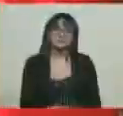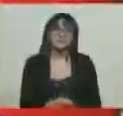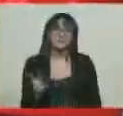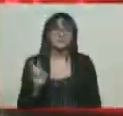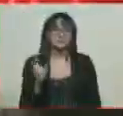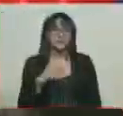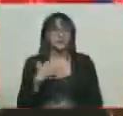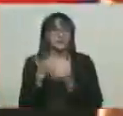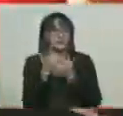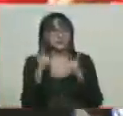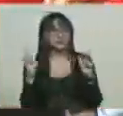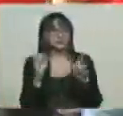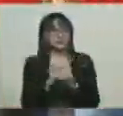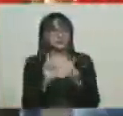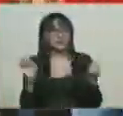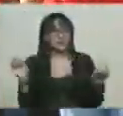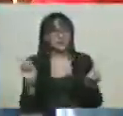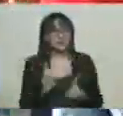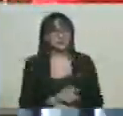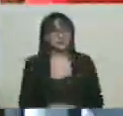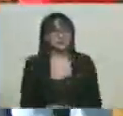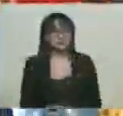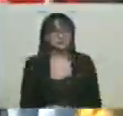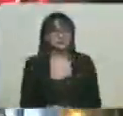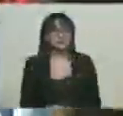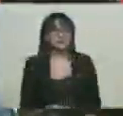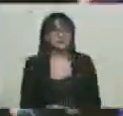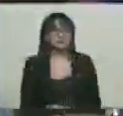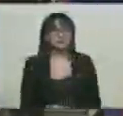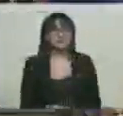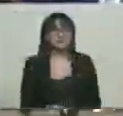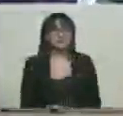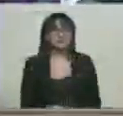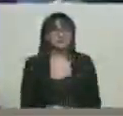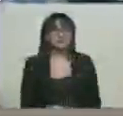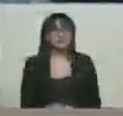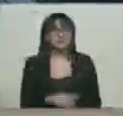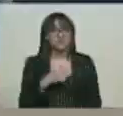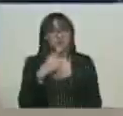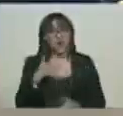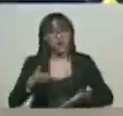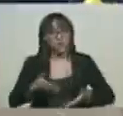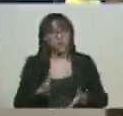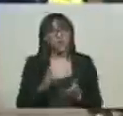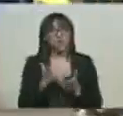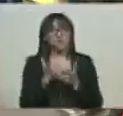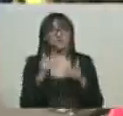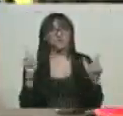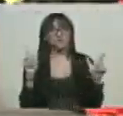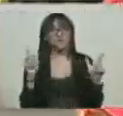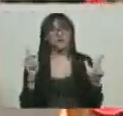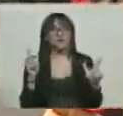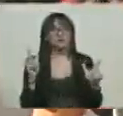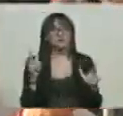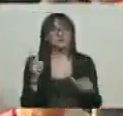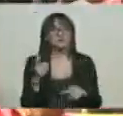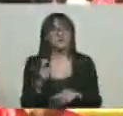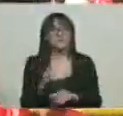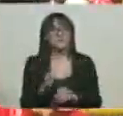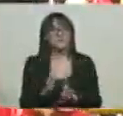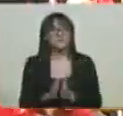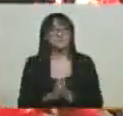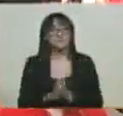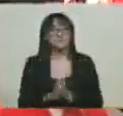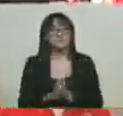Venezuela quiere libertad y democracia. Y lo digo en la cuna de la libertad que es Maturín. Maturín